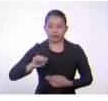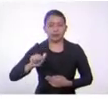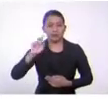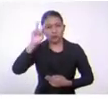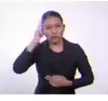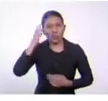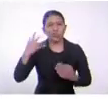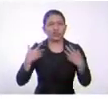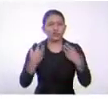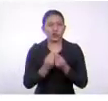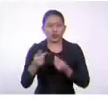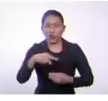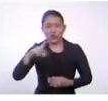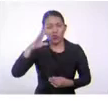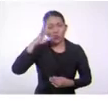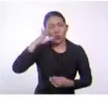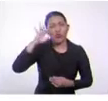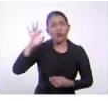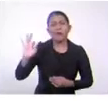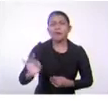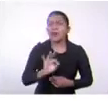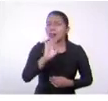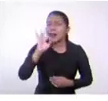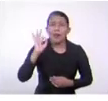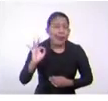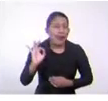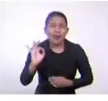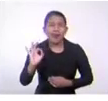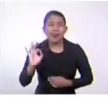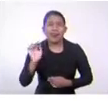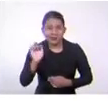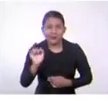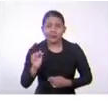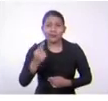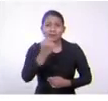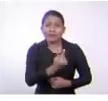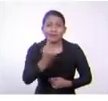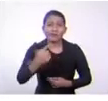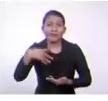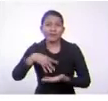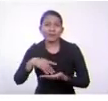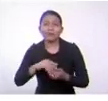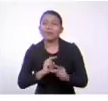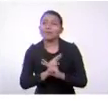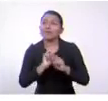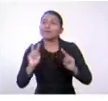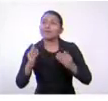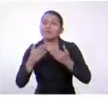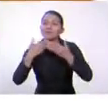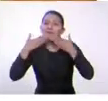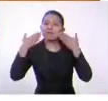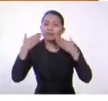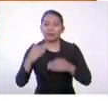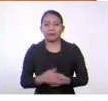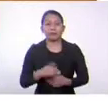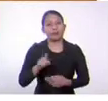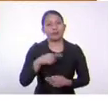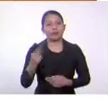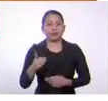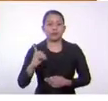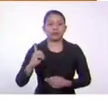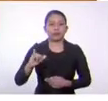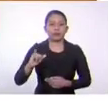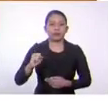sociedad fantástica, ideal, en la que se supone que los habitantes viven de la mejor manera. Por otra parte,